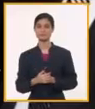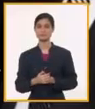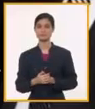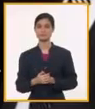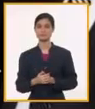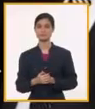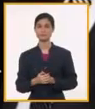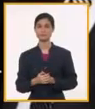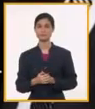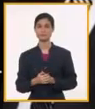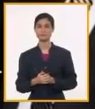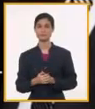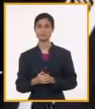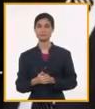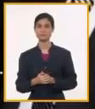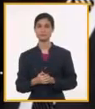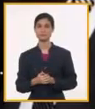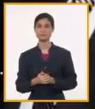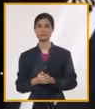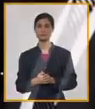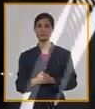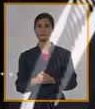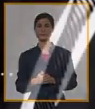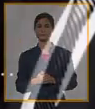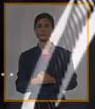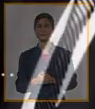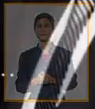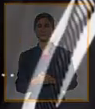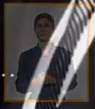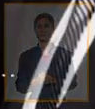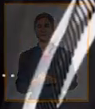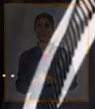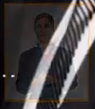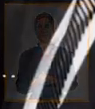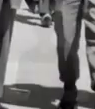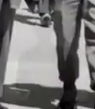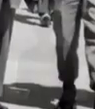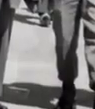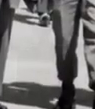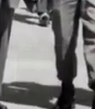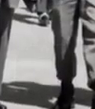Yo no sé lo que es el destino,